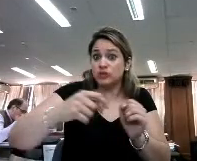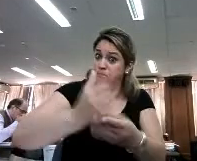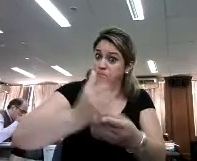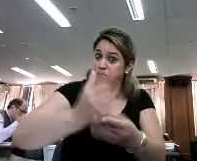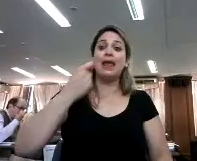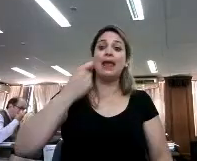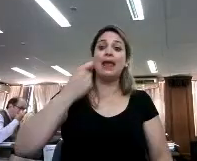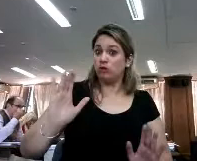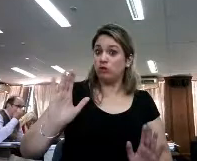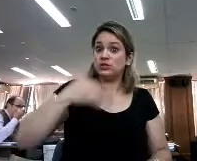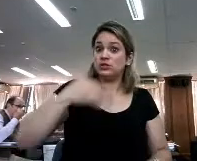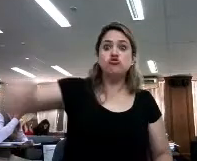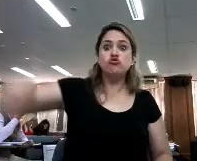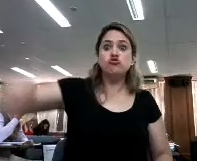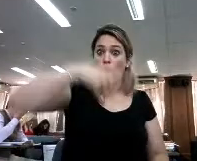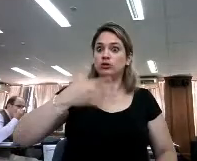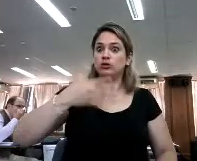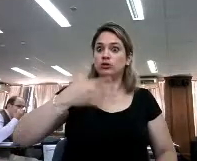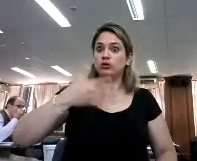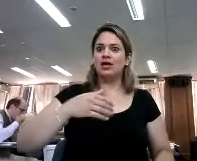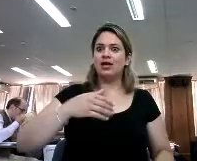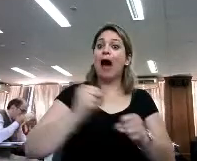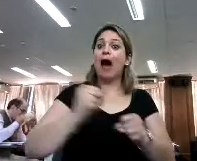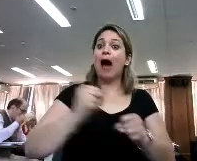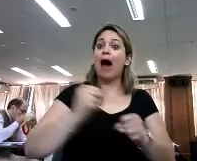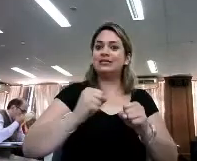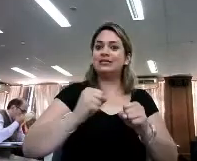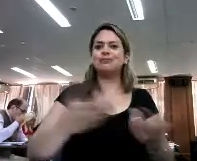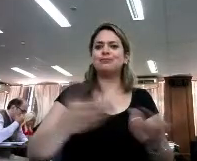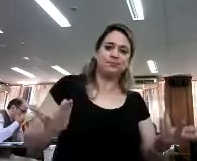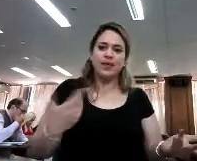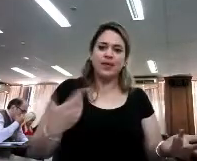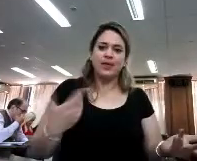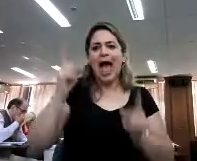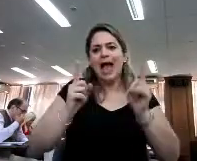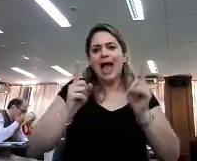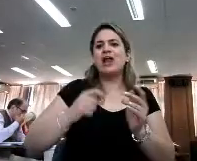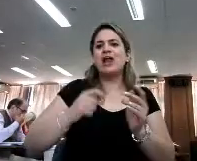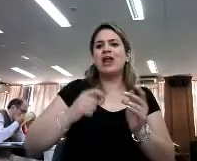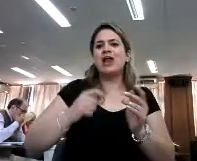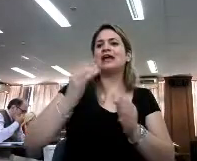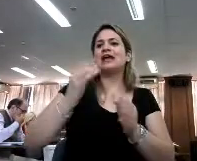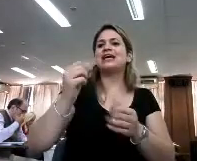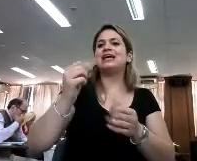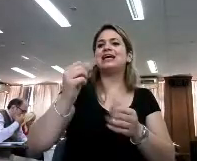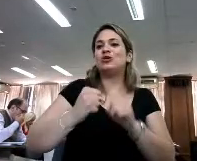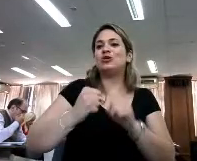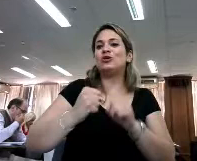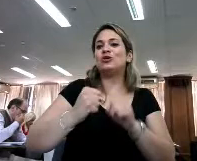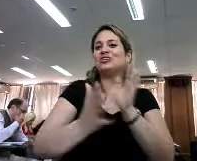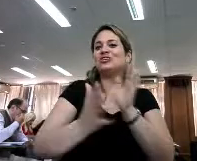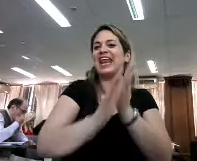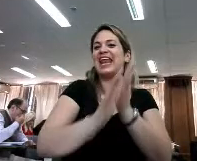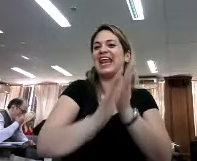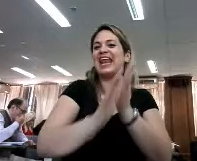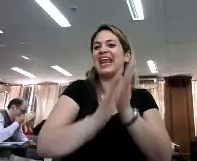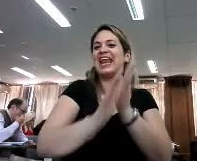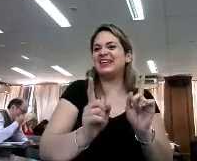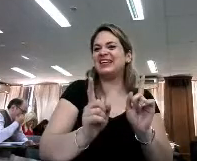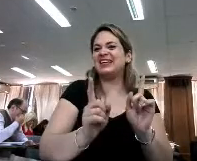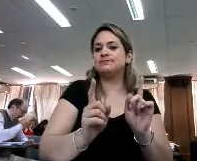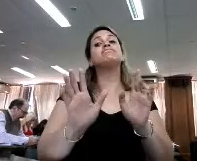Acá todos hablamos. Autorizar es autorizar. Va, lo que pasa es que algunas autorizaciones no van gratis. Bueno, pero eso es otra